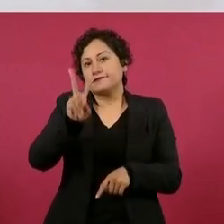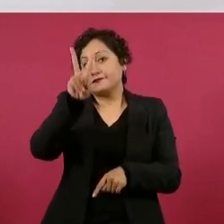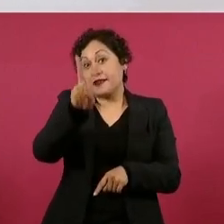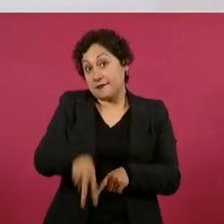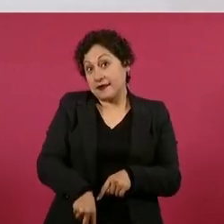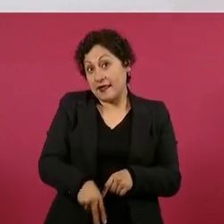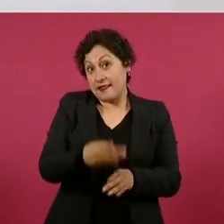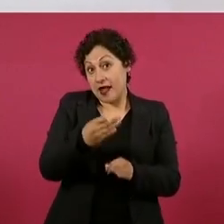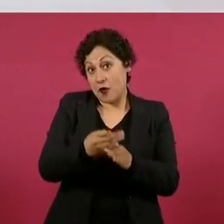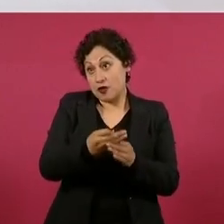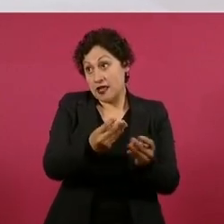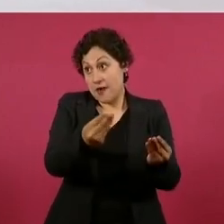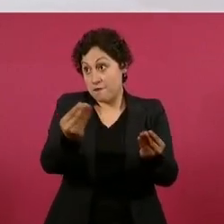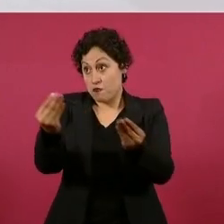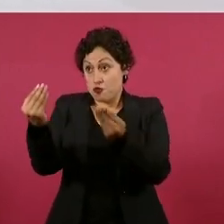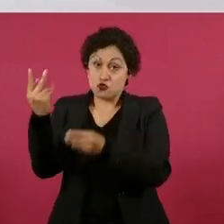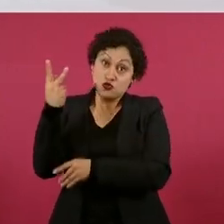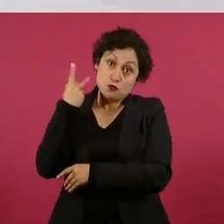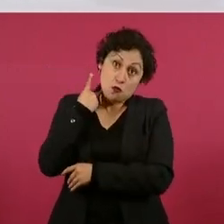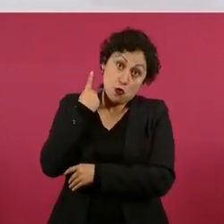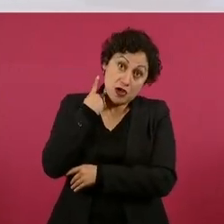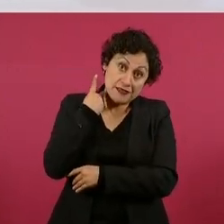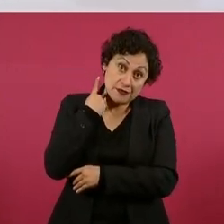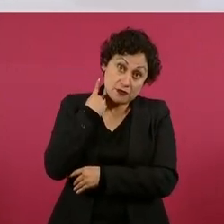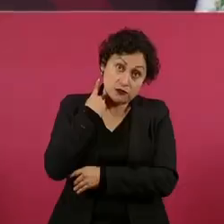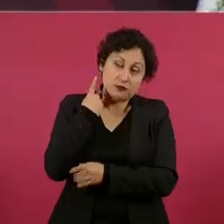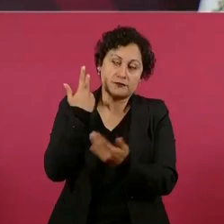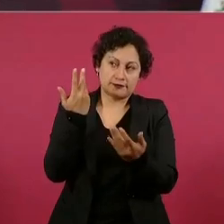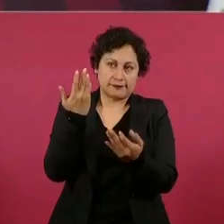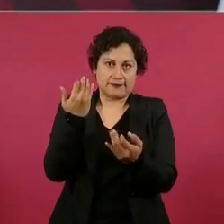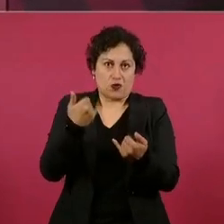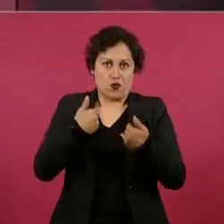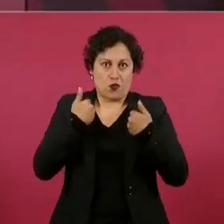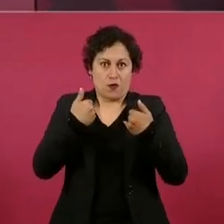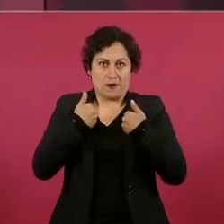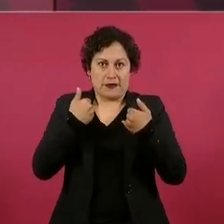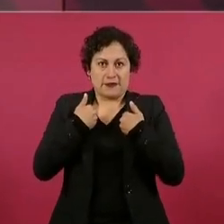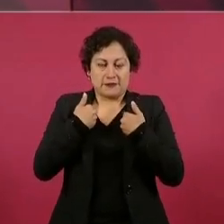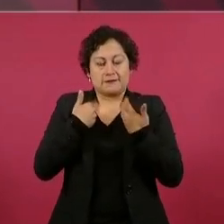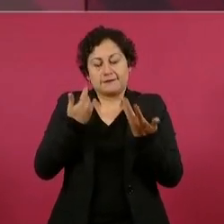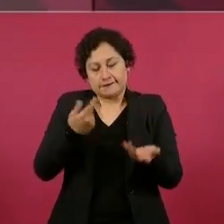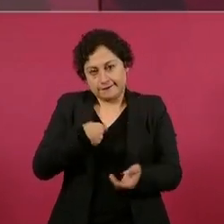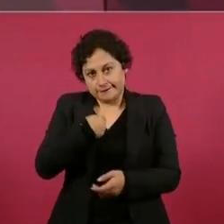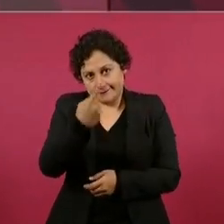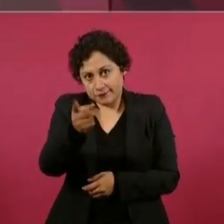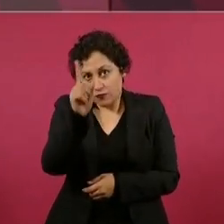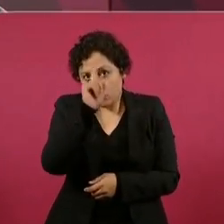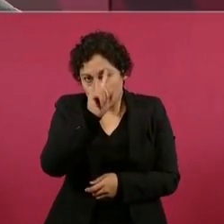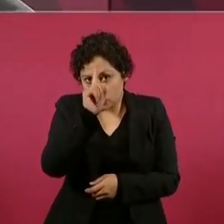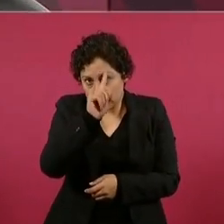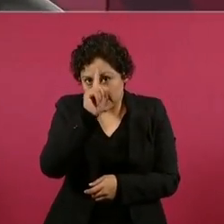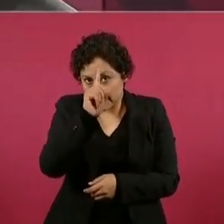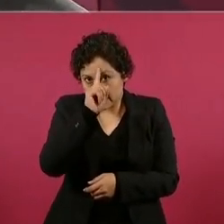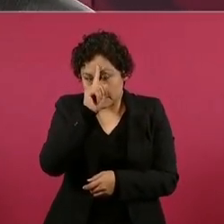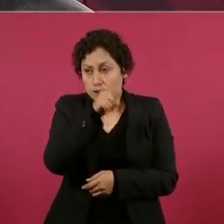que cuando tengan que hablar, aunque sean buenos oradores,